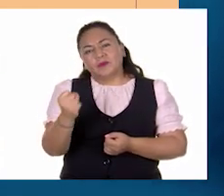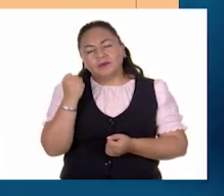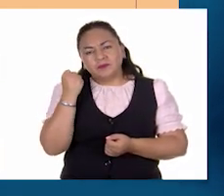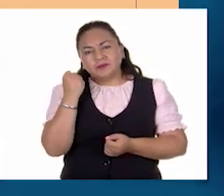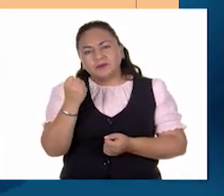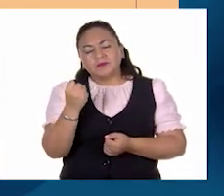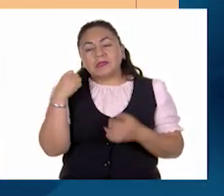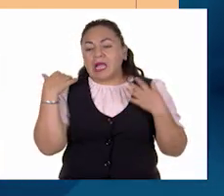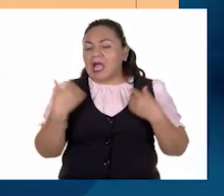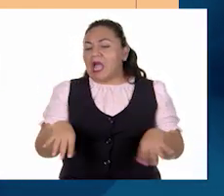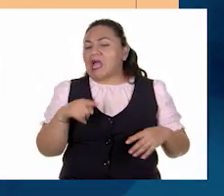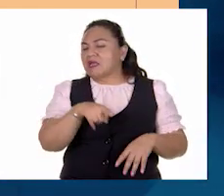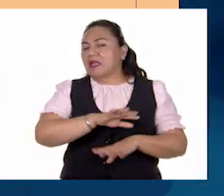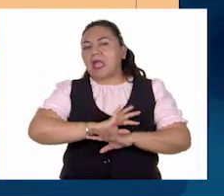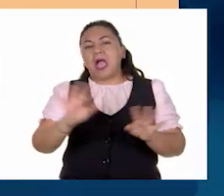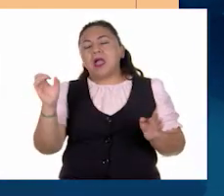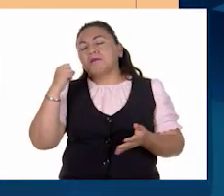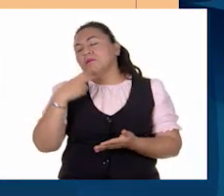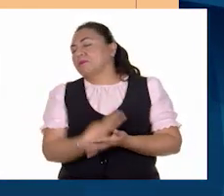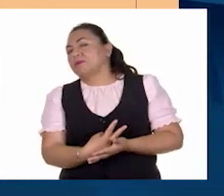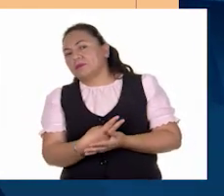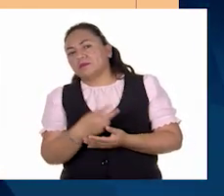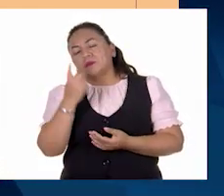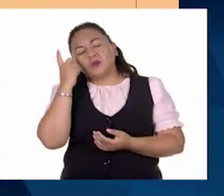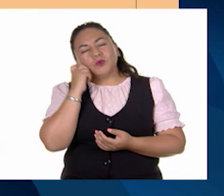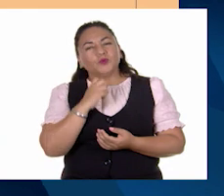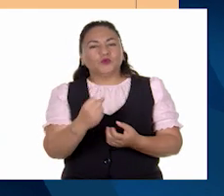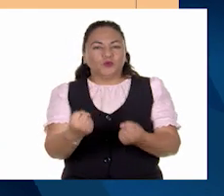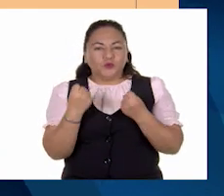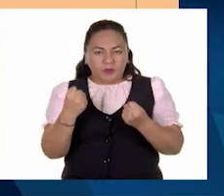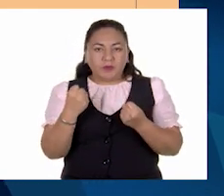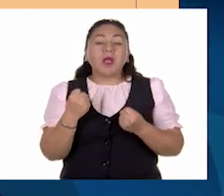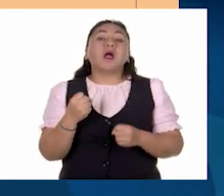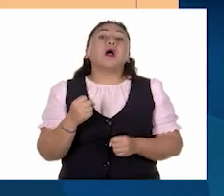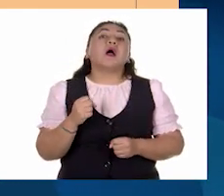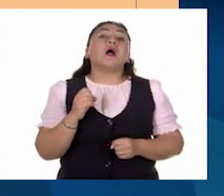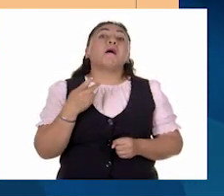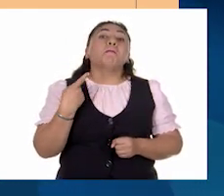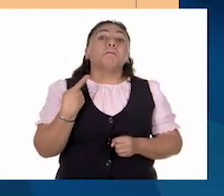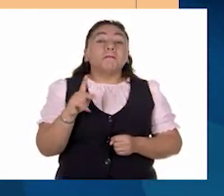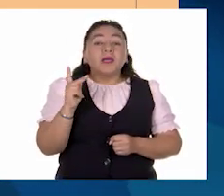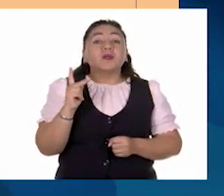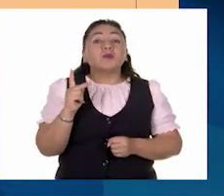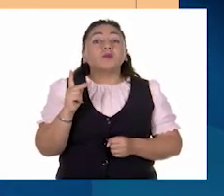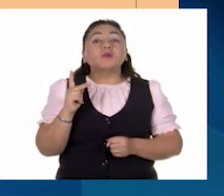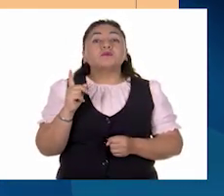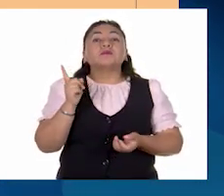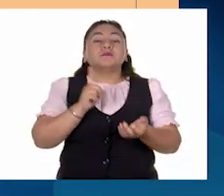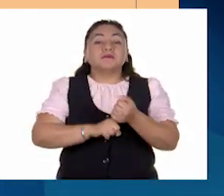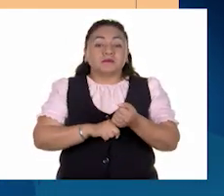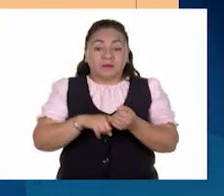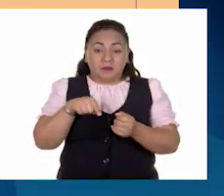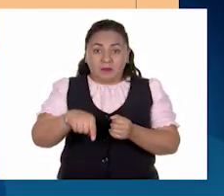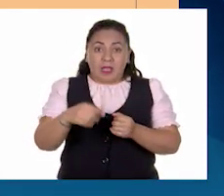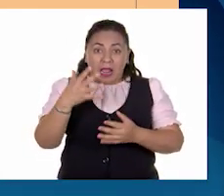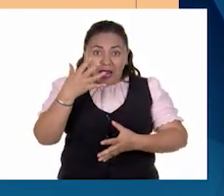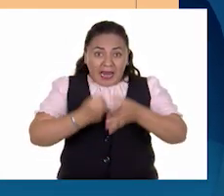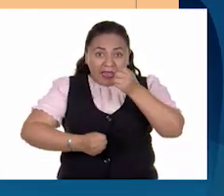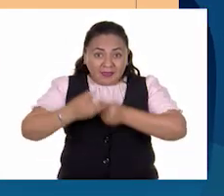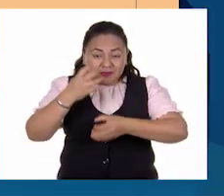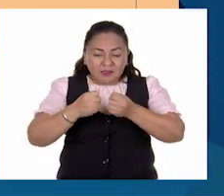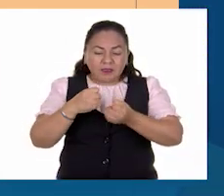decimos, ¡ay, está cuajada!, ¿sí? Si lo han usado, me imagino. Se llega a decir, pero como producto de la leche